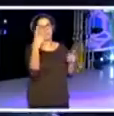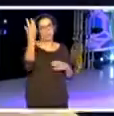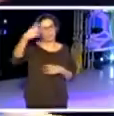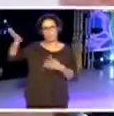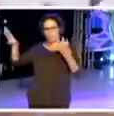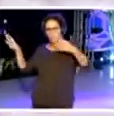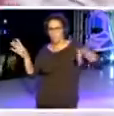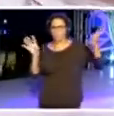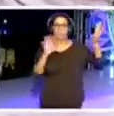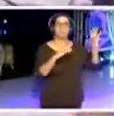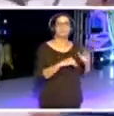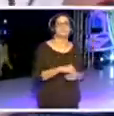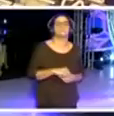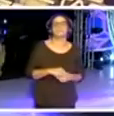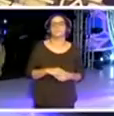¡Dum!